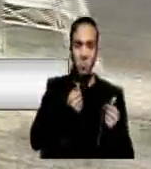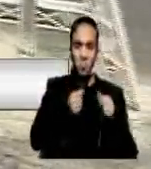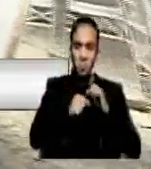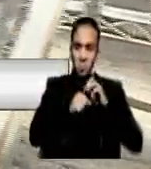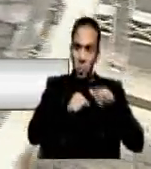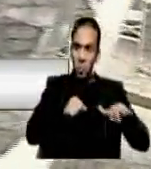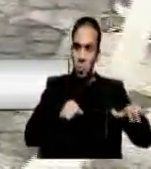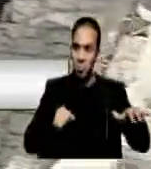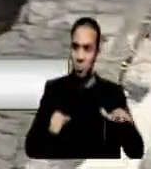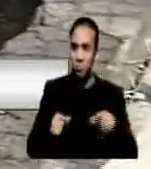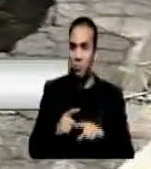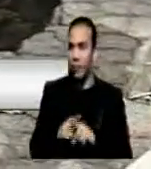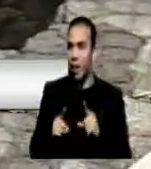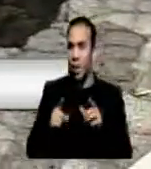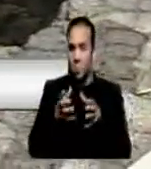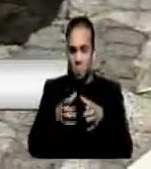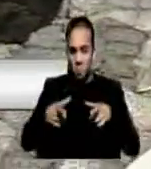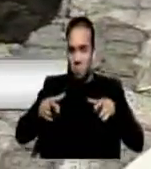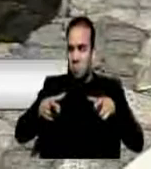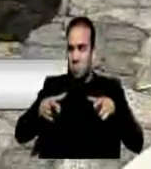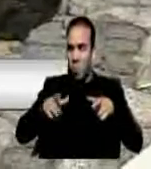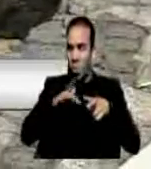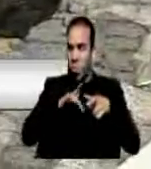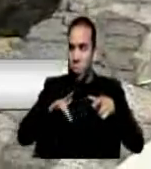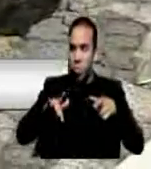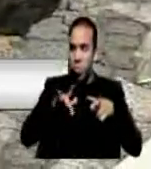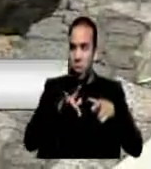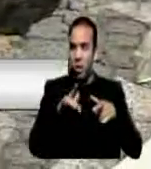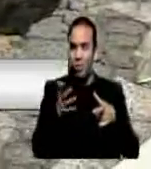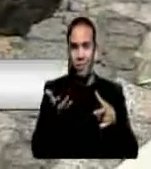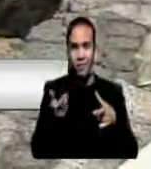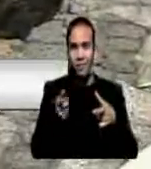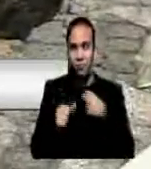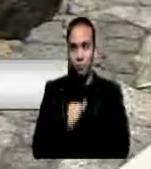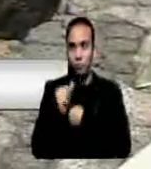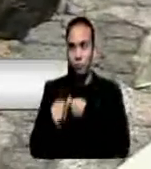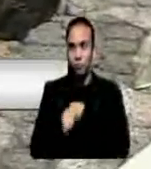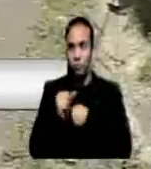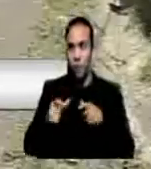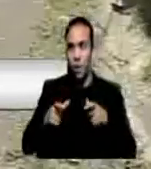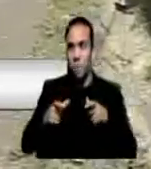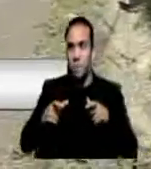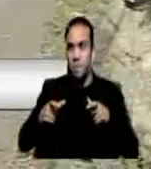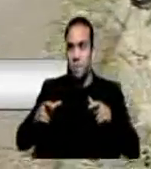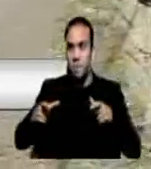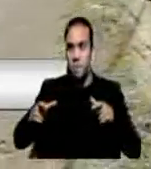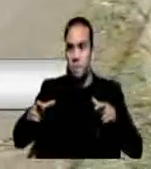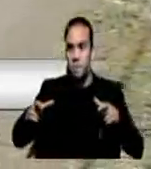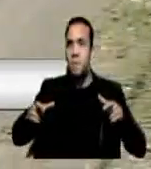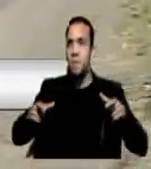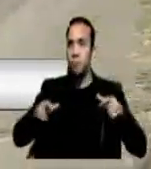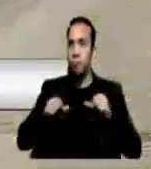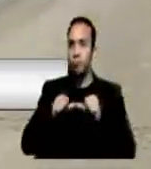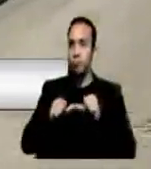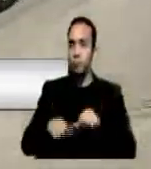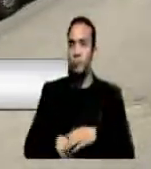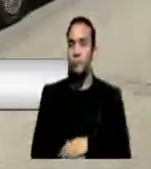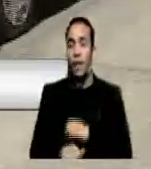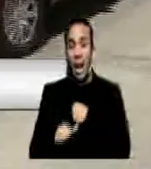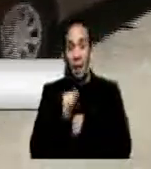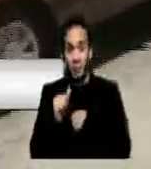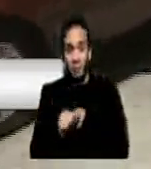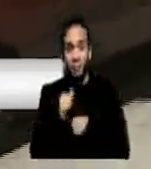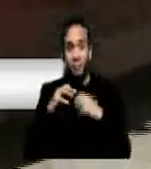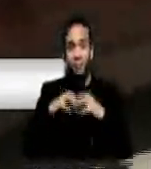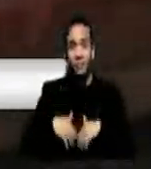vía aunque las grietas y otras señales delatan que el risco sigue expandiéndose y un elemento que le añade peligro a este